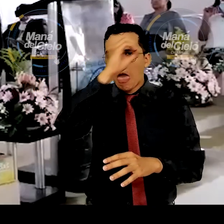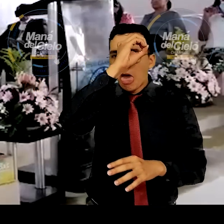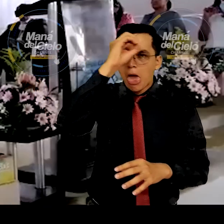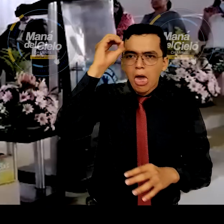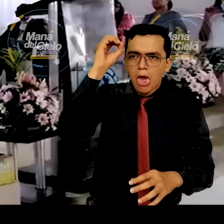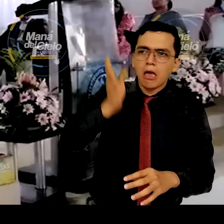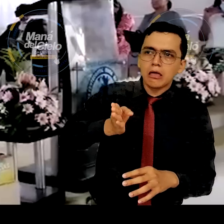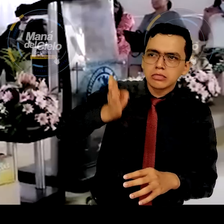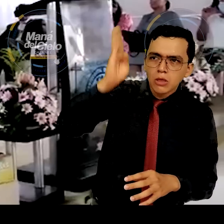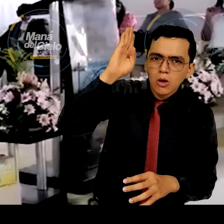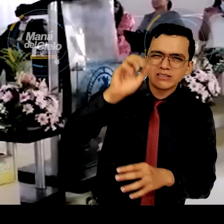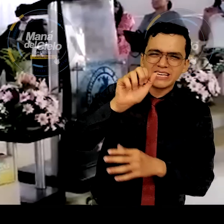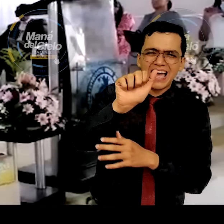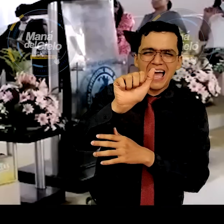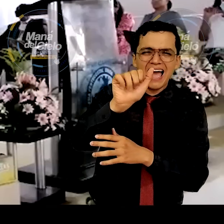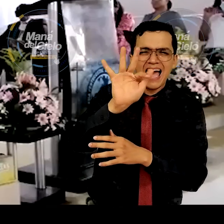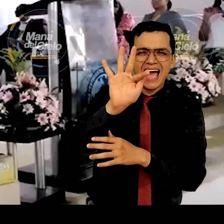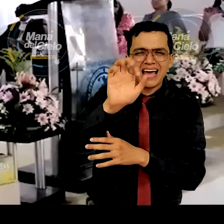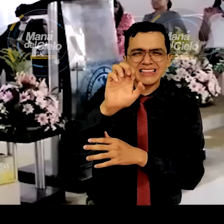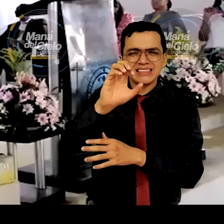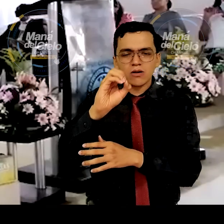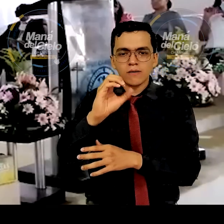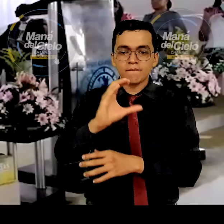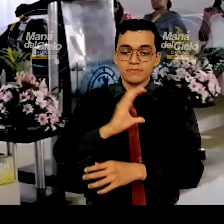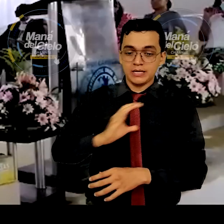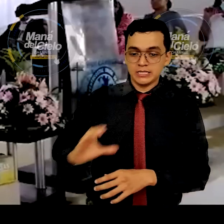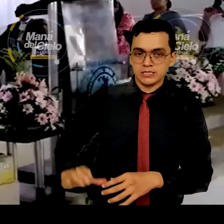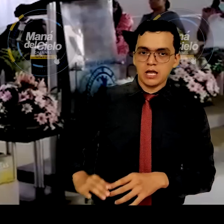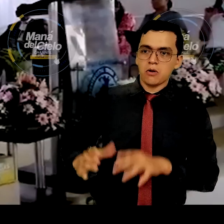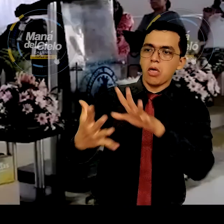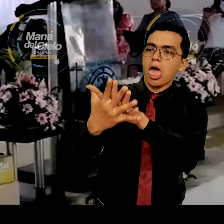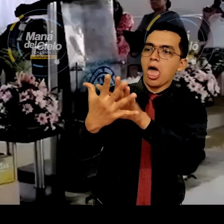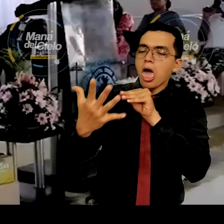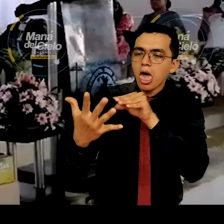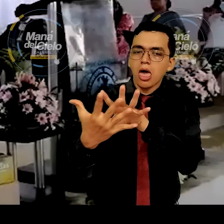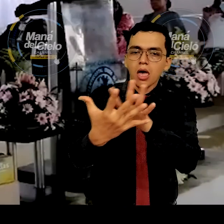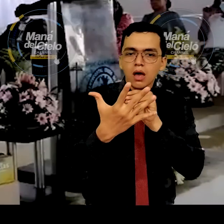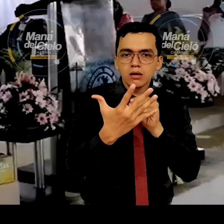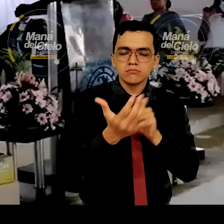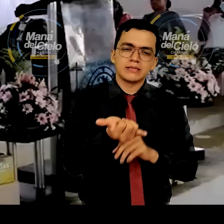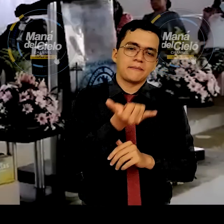Cuando ellos supuestamente son la luz del mundo.